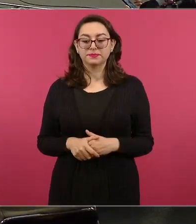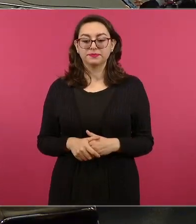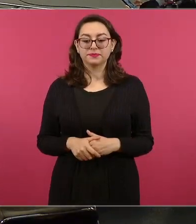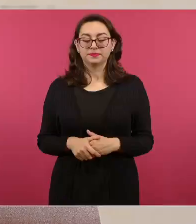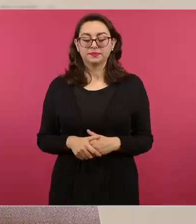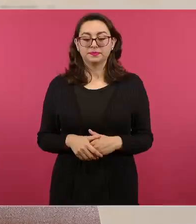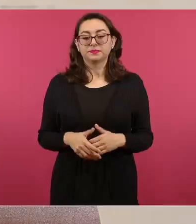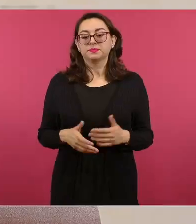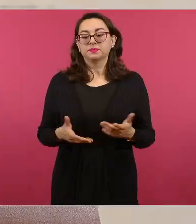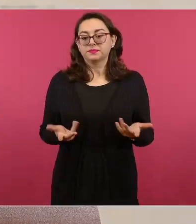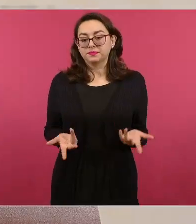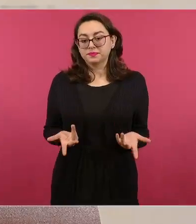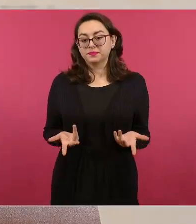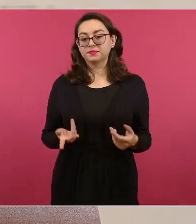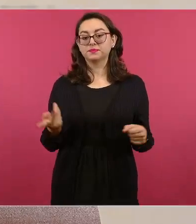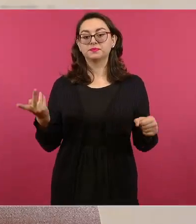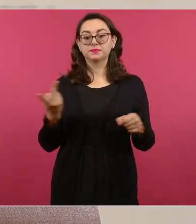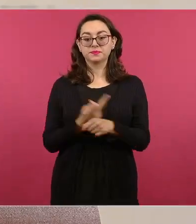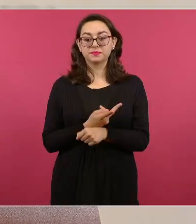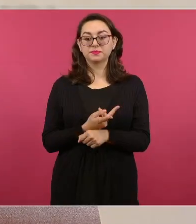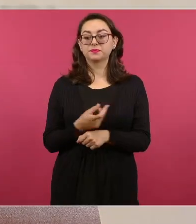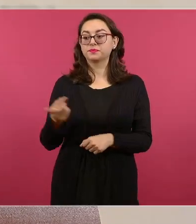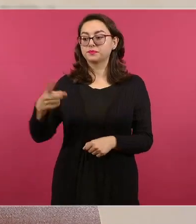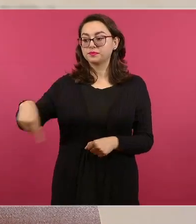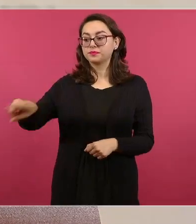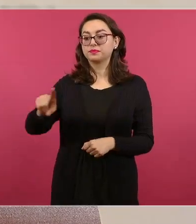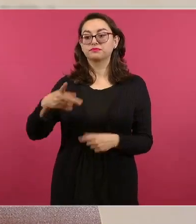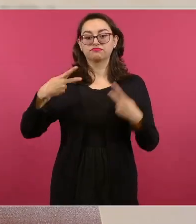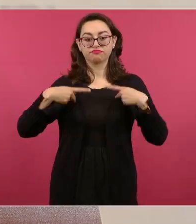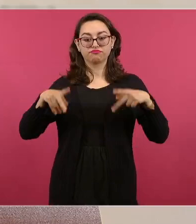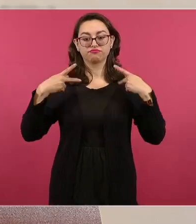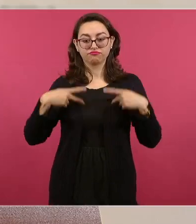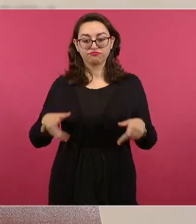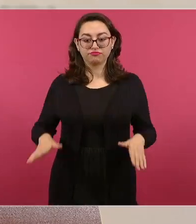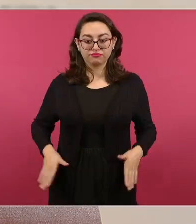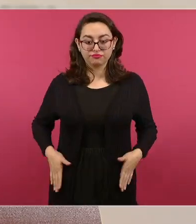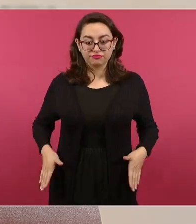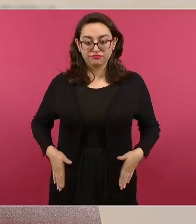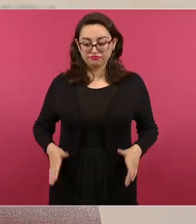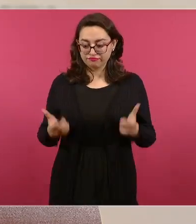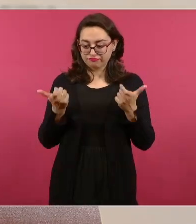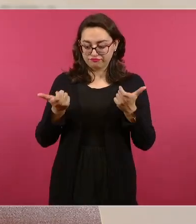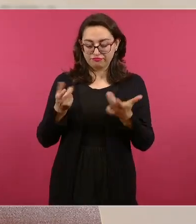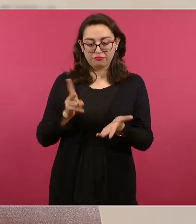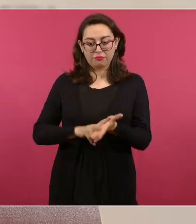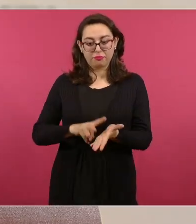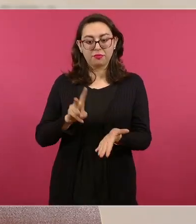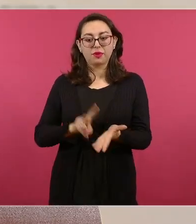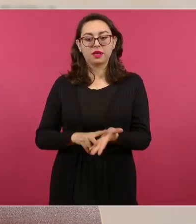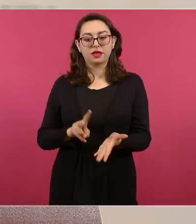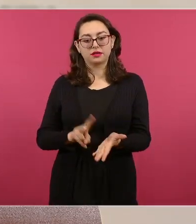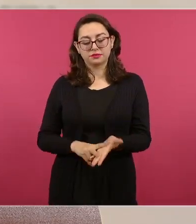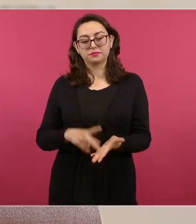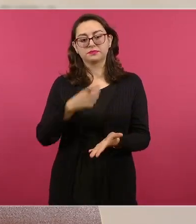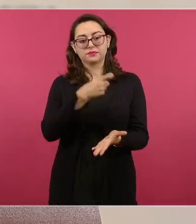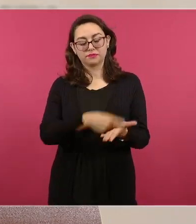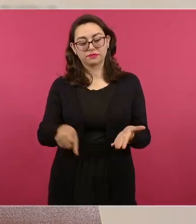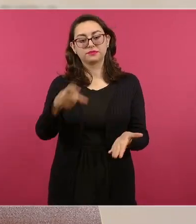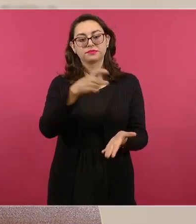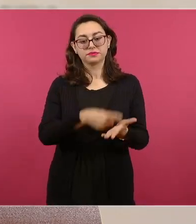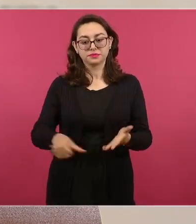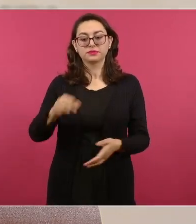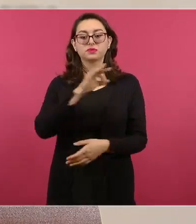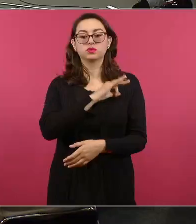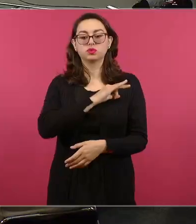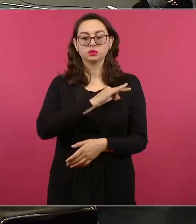no se deteriora el poder de compra, el poder adquisitivo del salario, del ingreso.